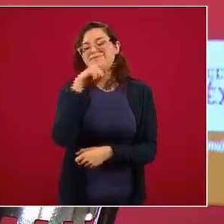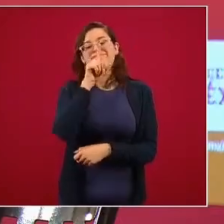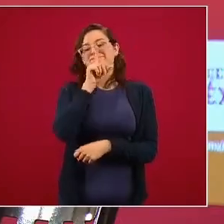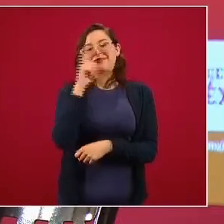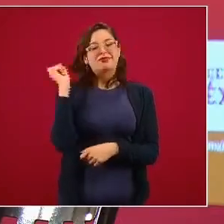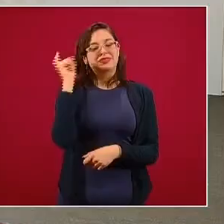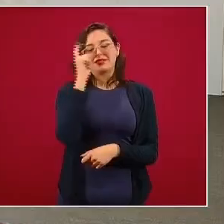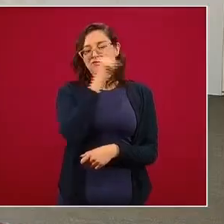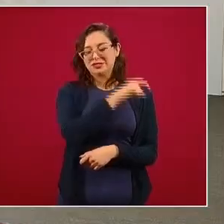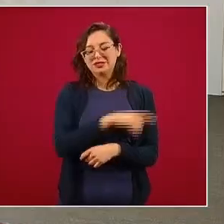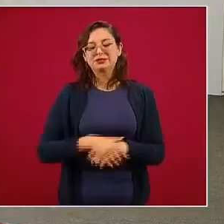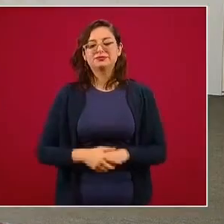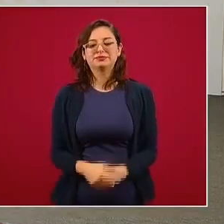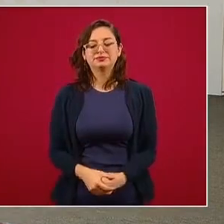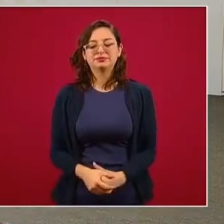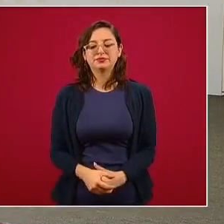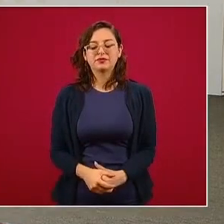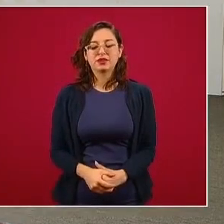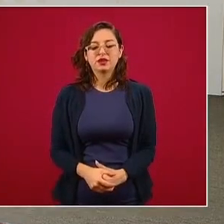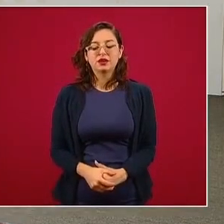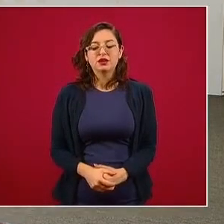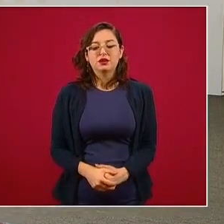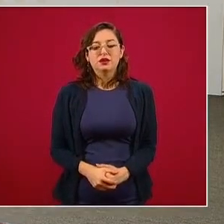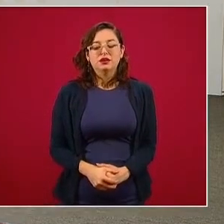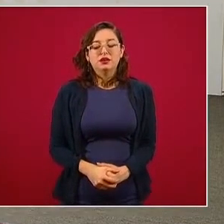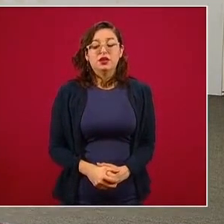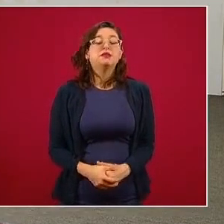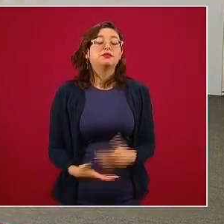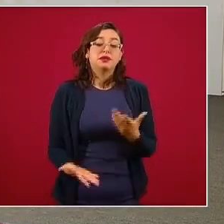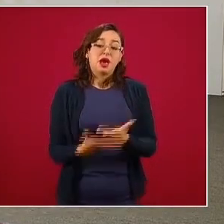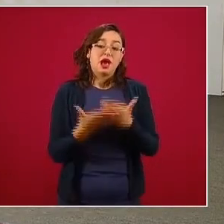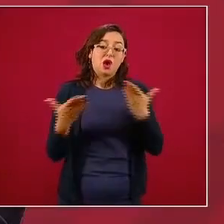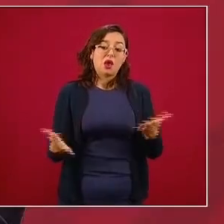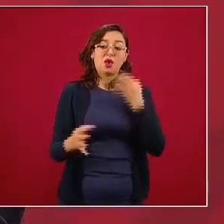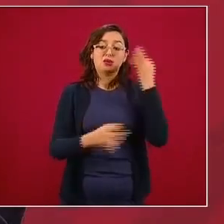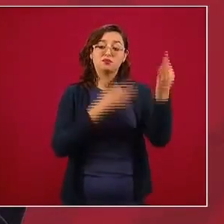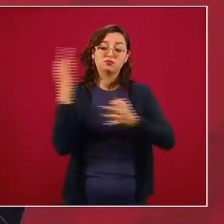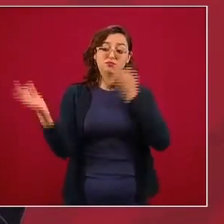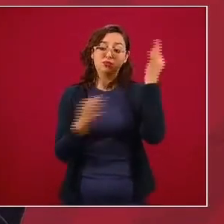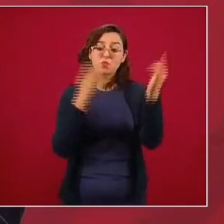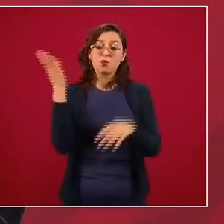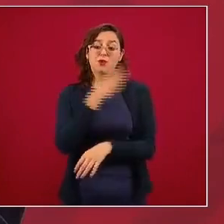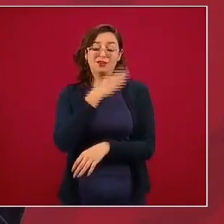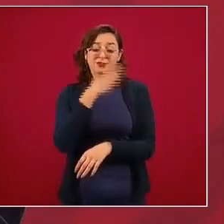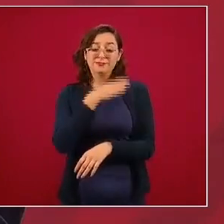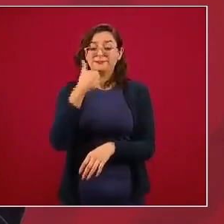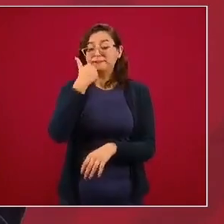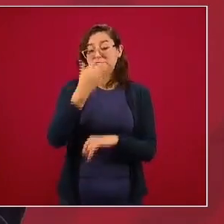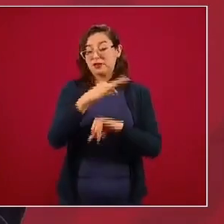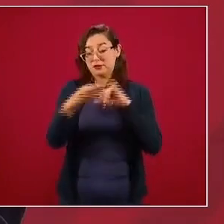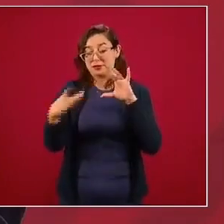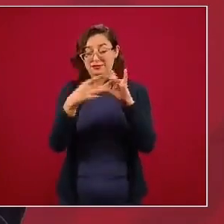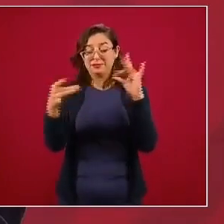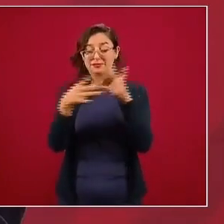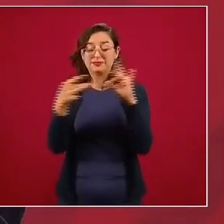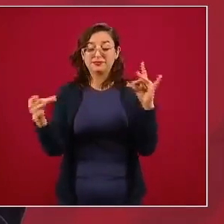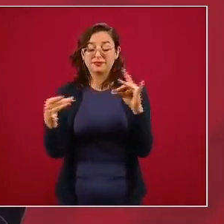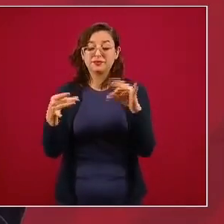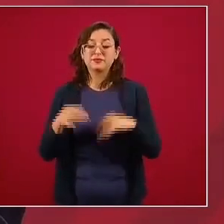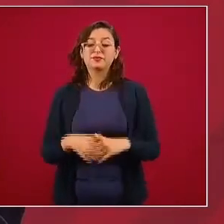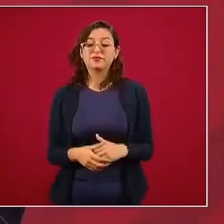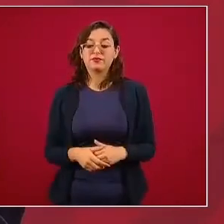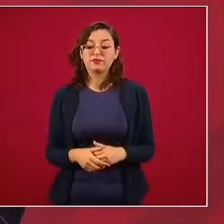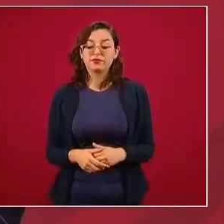añejo, tan importante. La buena noticia con la que quiero cerrar en ese sentido es que cuando analizamos